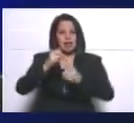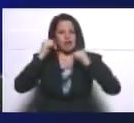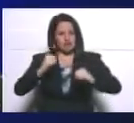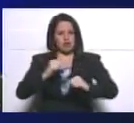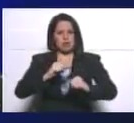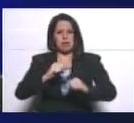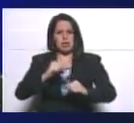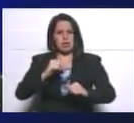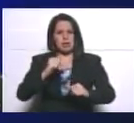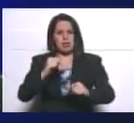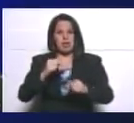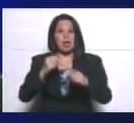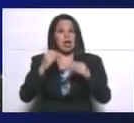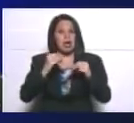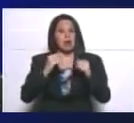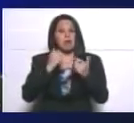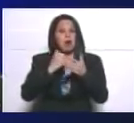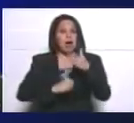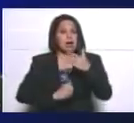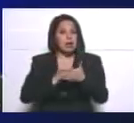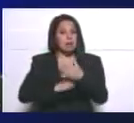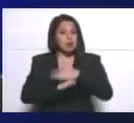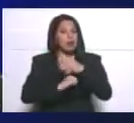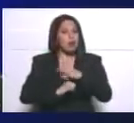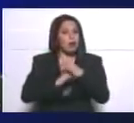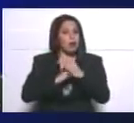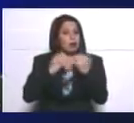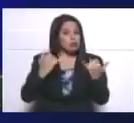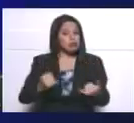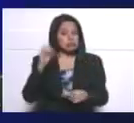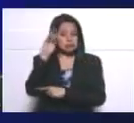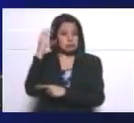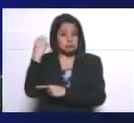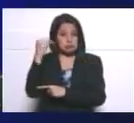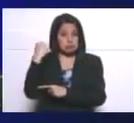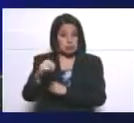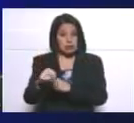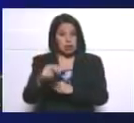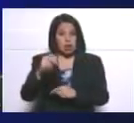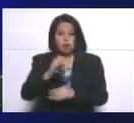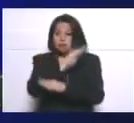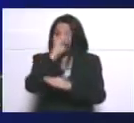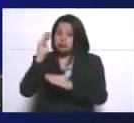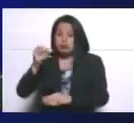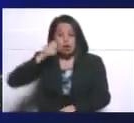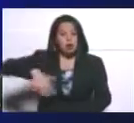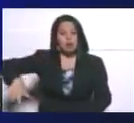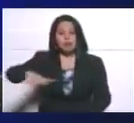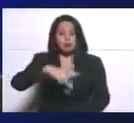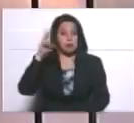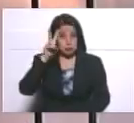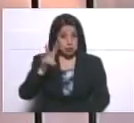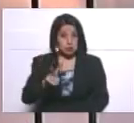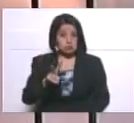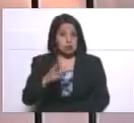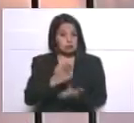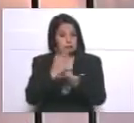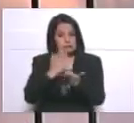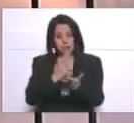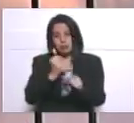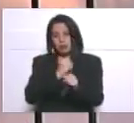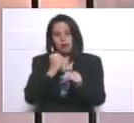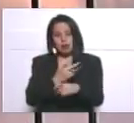muy contundentes con el poder de la constituyente para proteger al pueblo de Venezuela. Así es, no, que nadie tenga